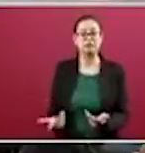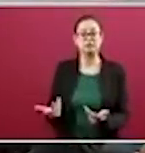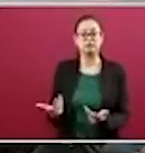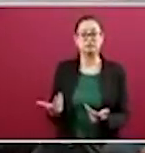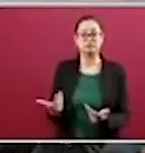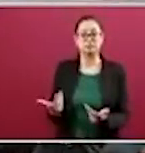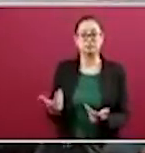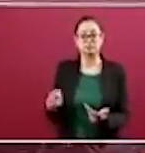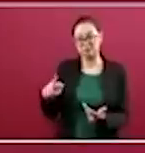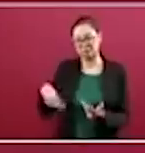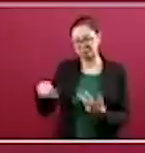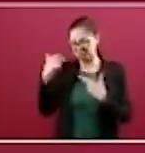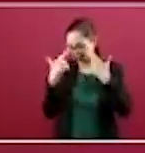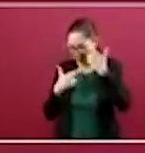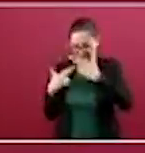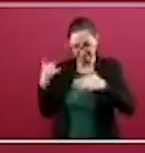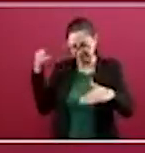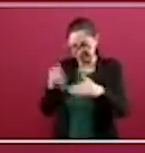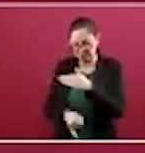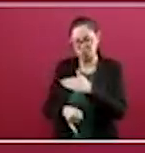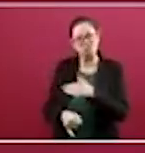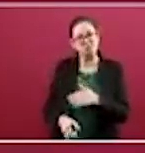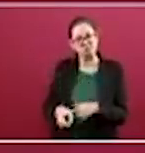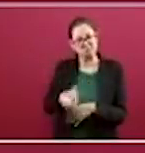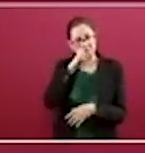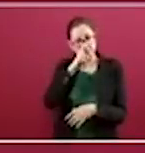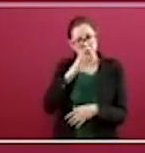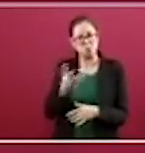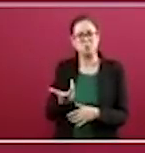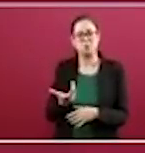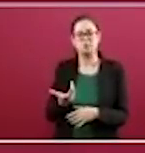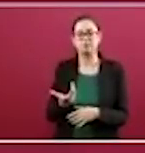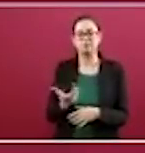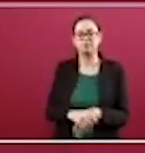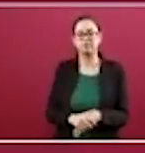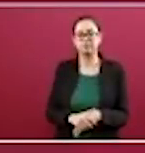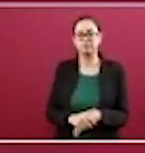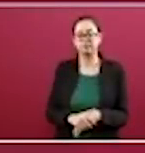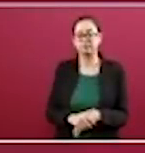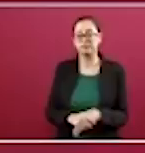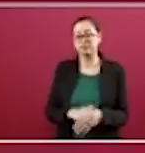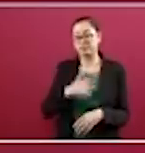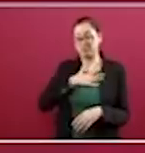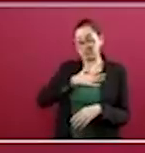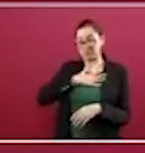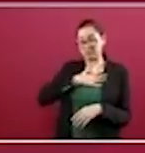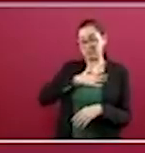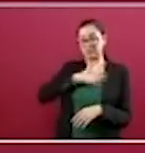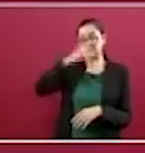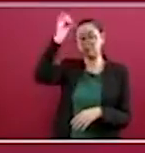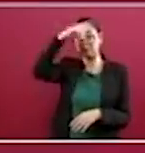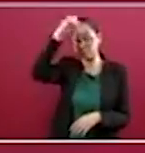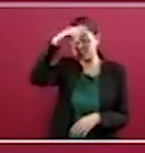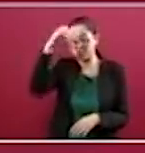con todo el rigor, pero si a mí me piden opinión como